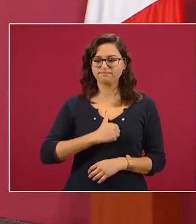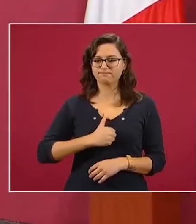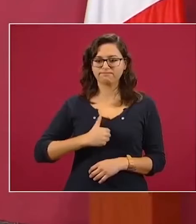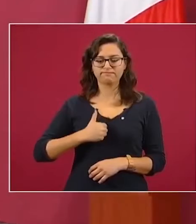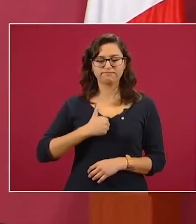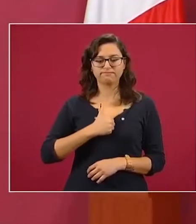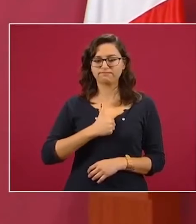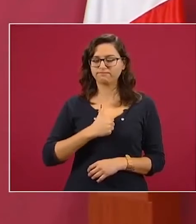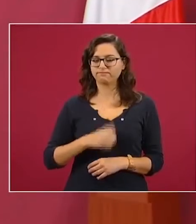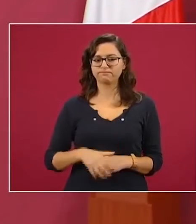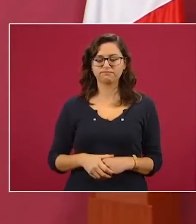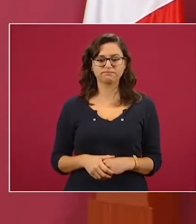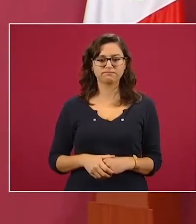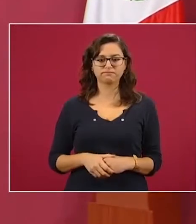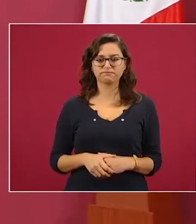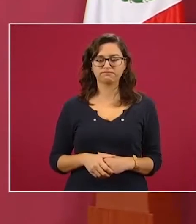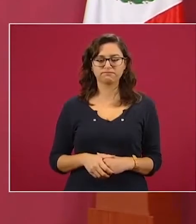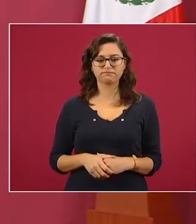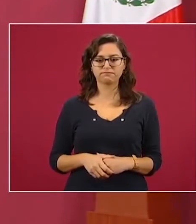el qué